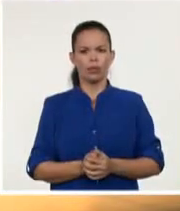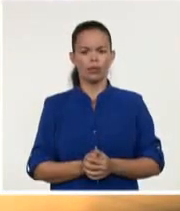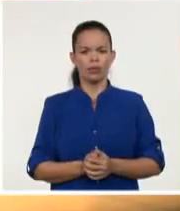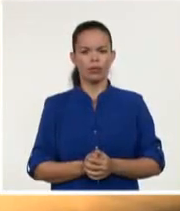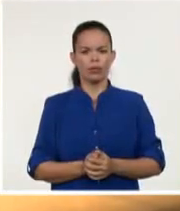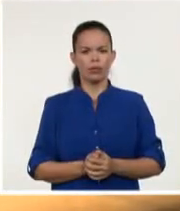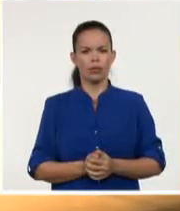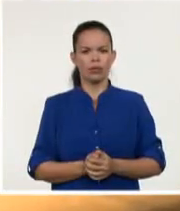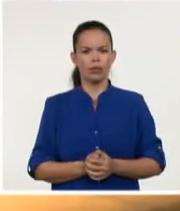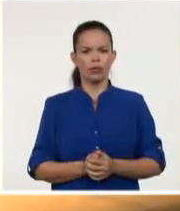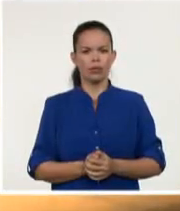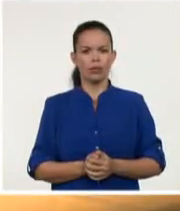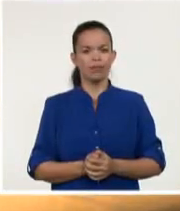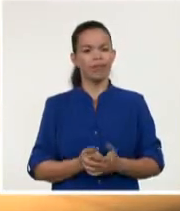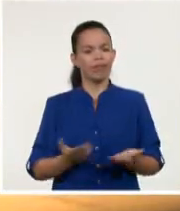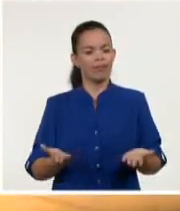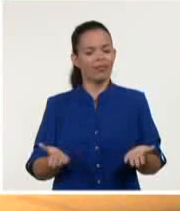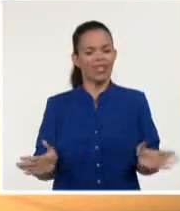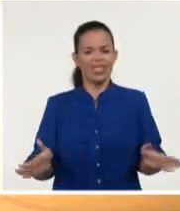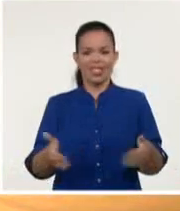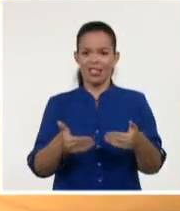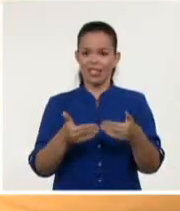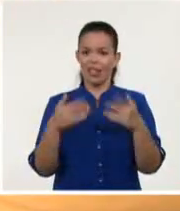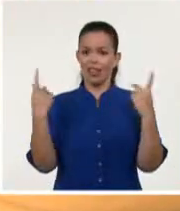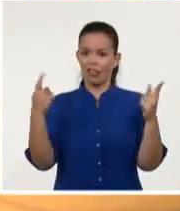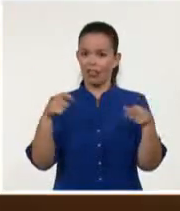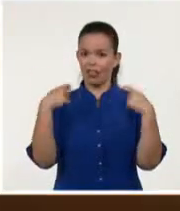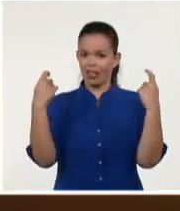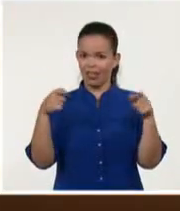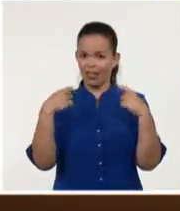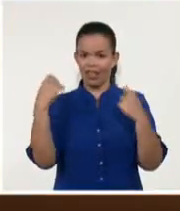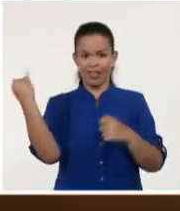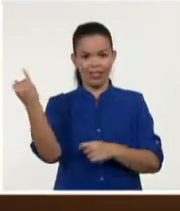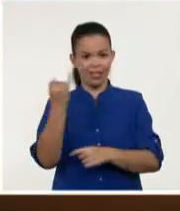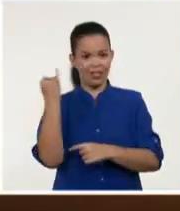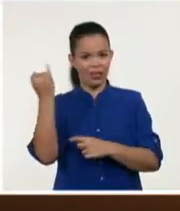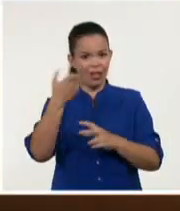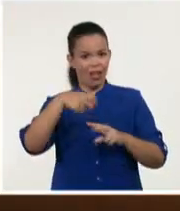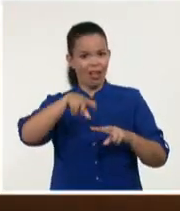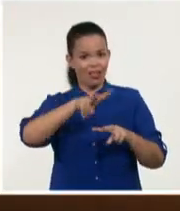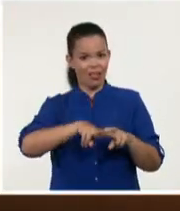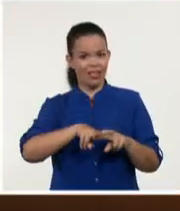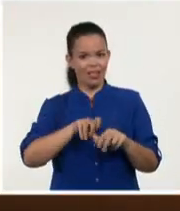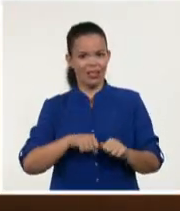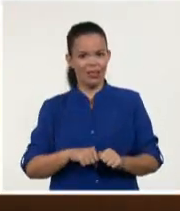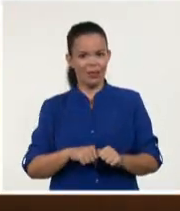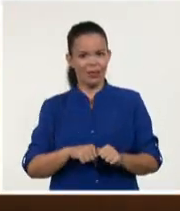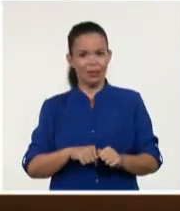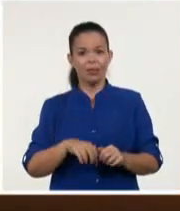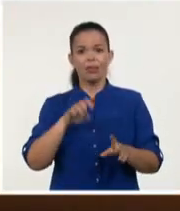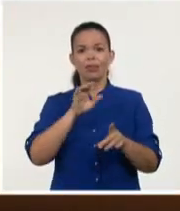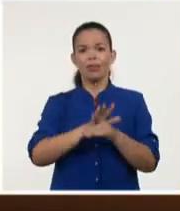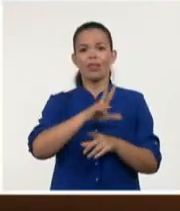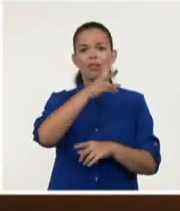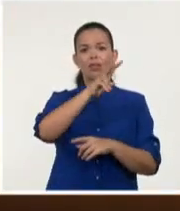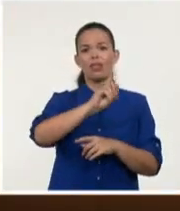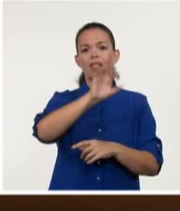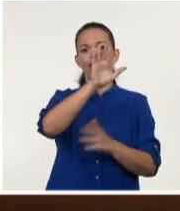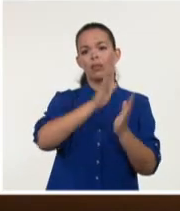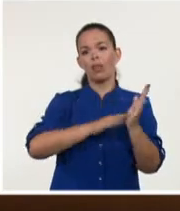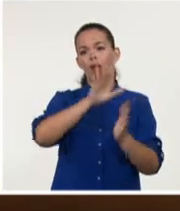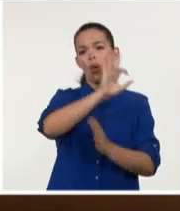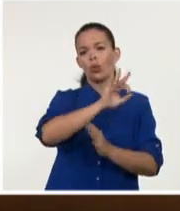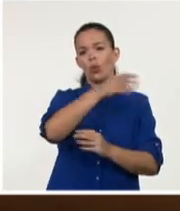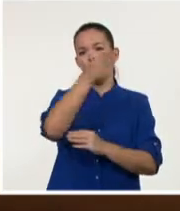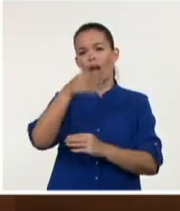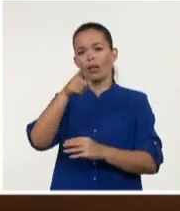Cierra así el Festival Internacional de Ballet de La Habana, Alicia Alonso, que desde el pasado 20 de octubre y hasta el 13 de noviembre